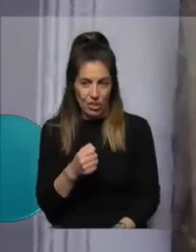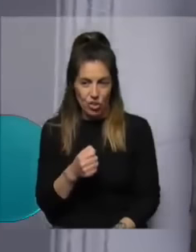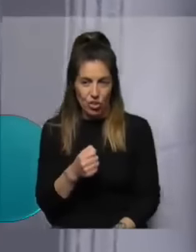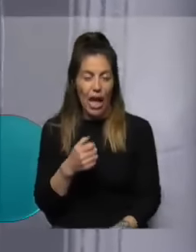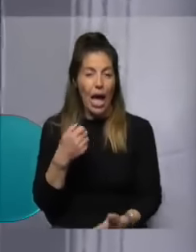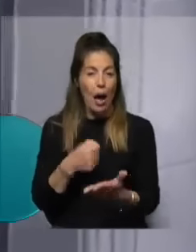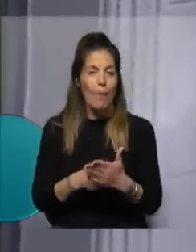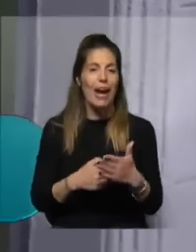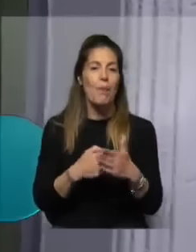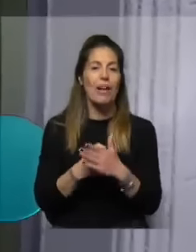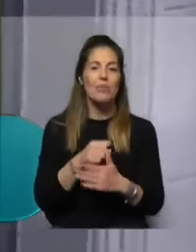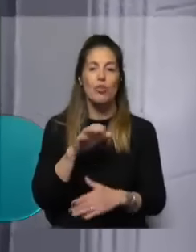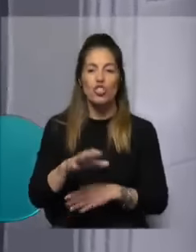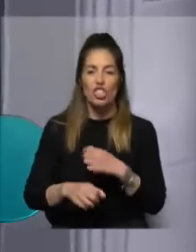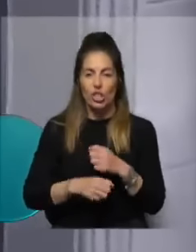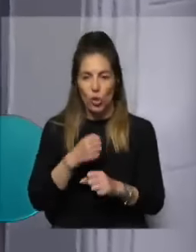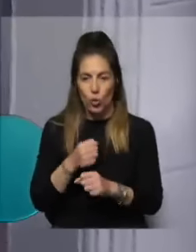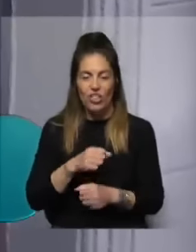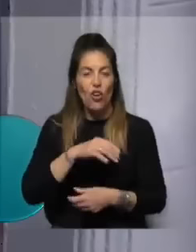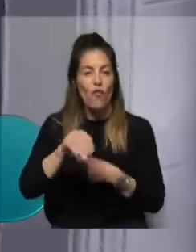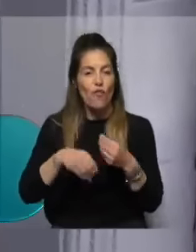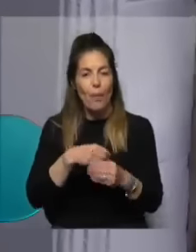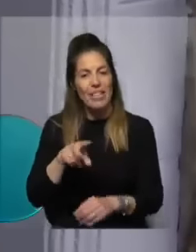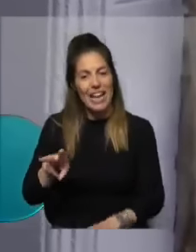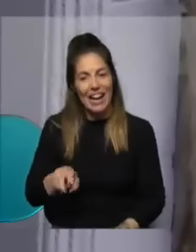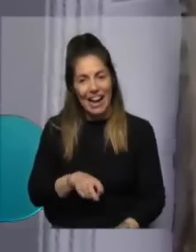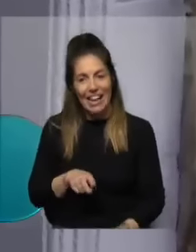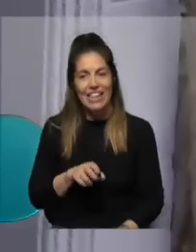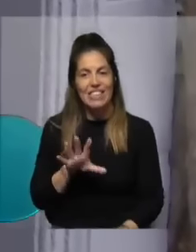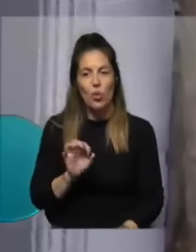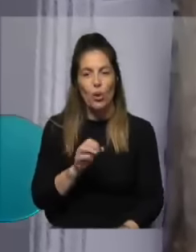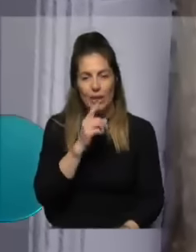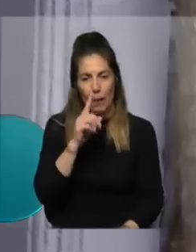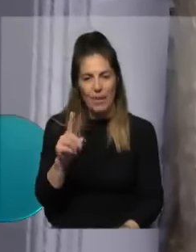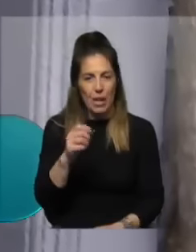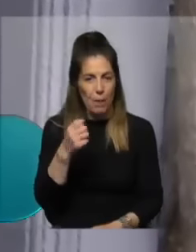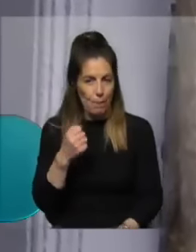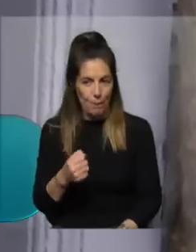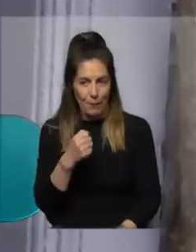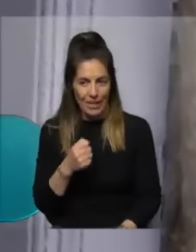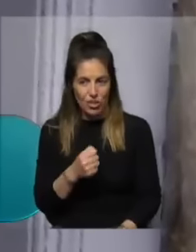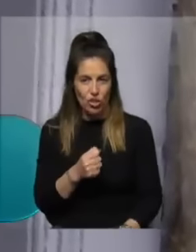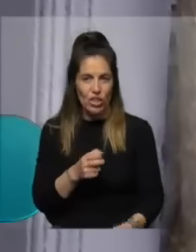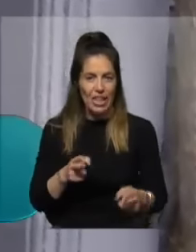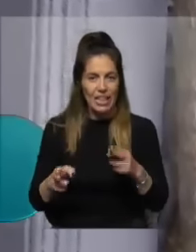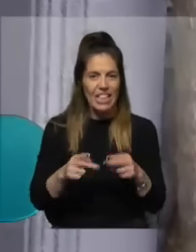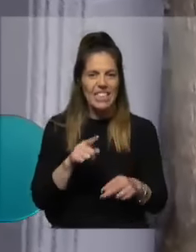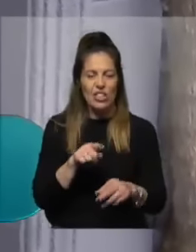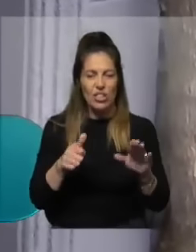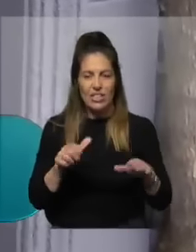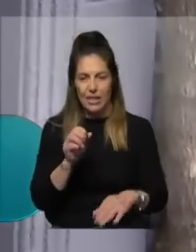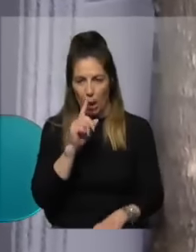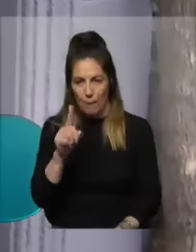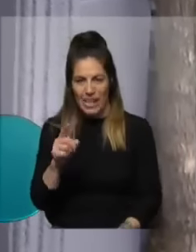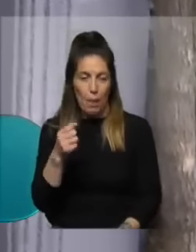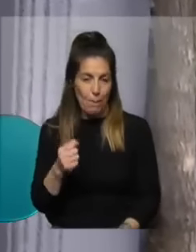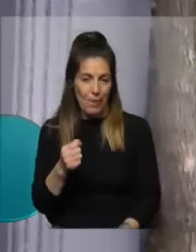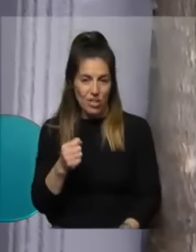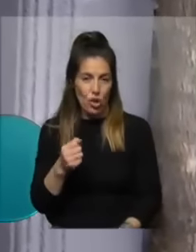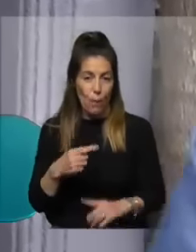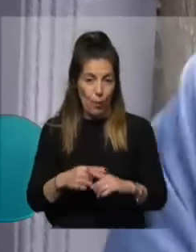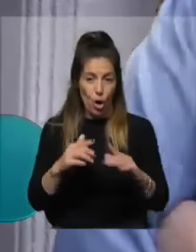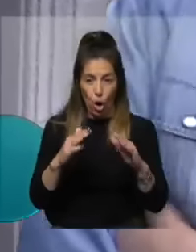un máximo de 5 años para familias que ganan entre 50 mil pesos y unos 160 mil pesos por hogar.